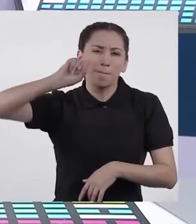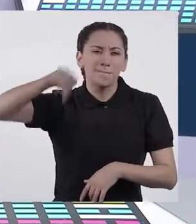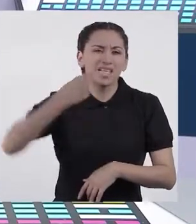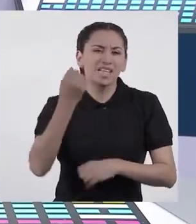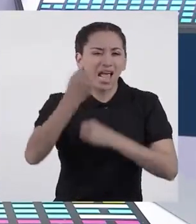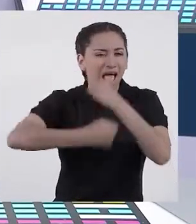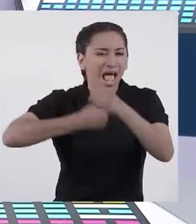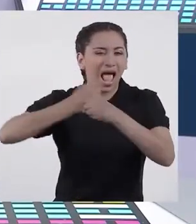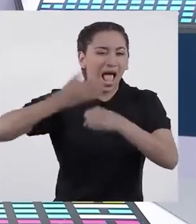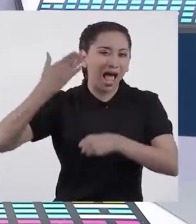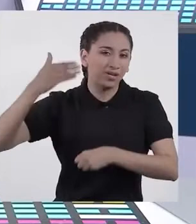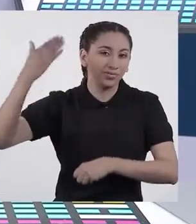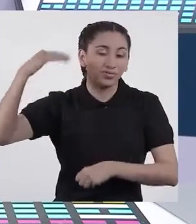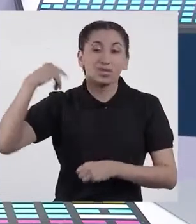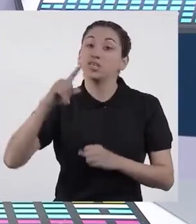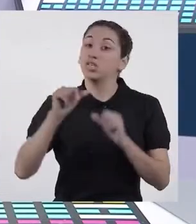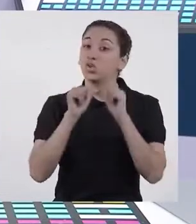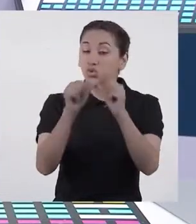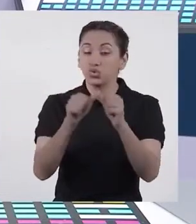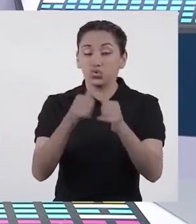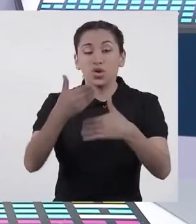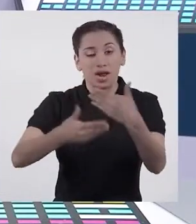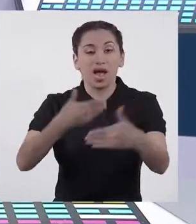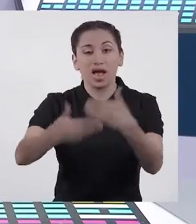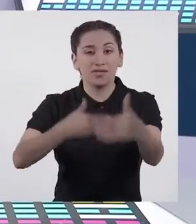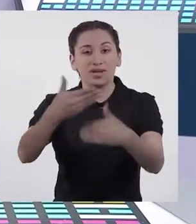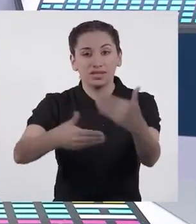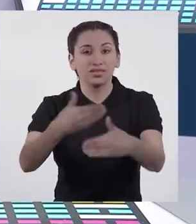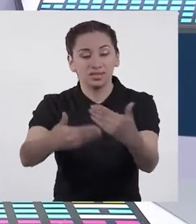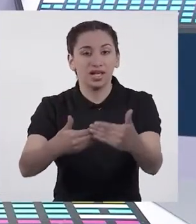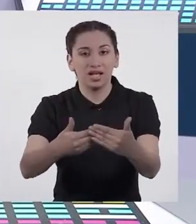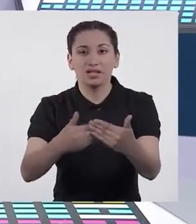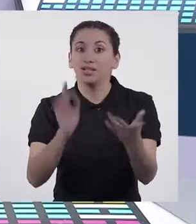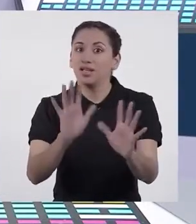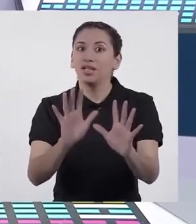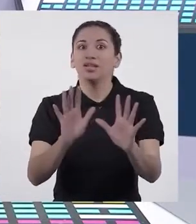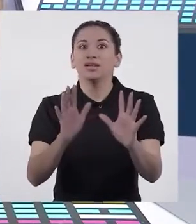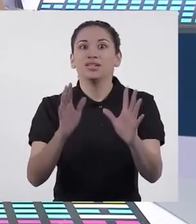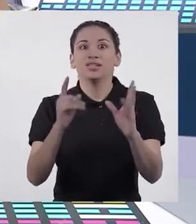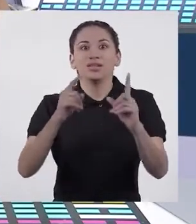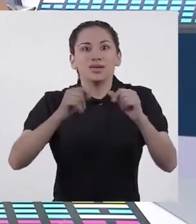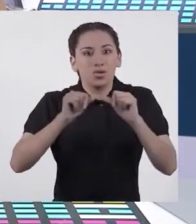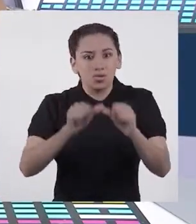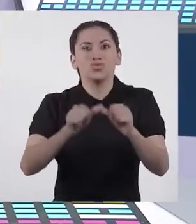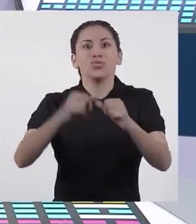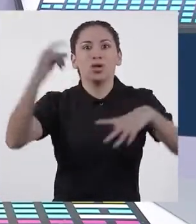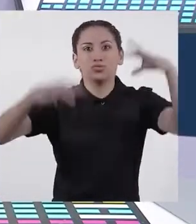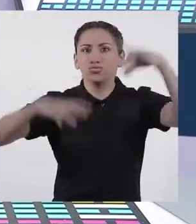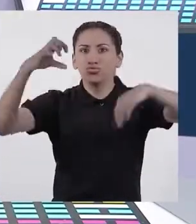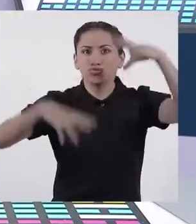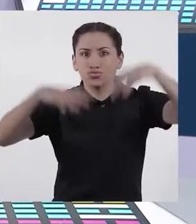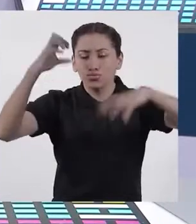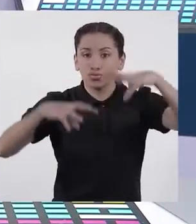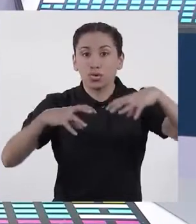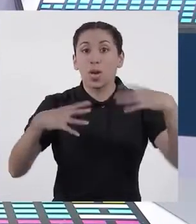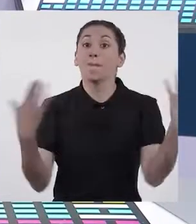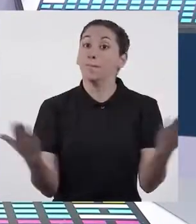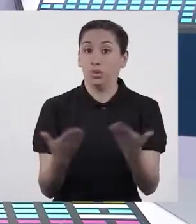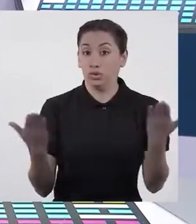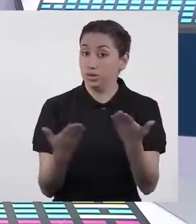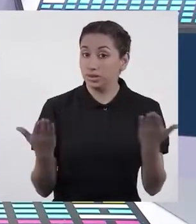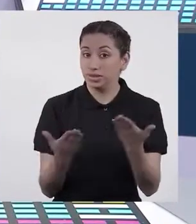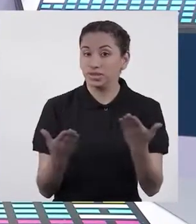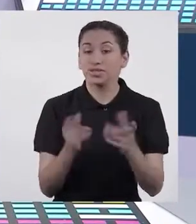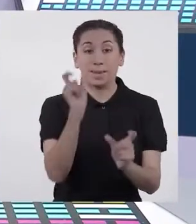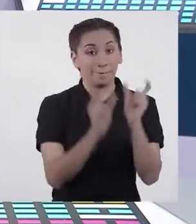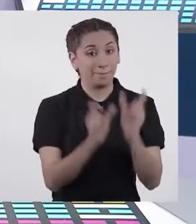de años y seguirán ocurriendo en tanto haya excesivas lluvias. Por lo